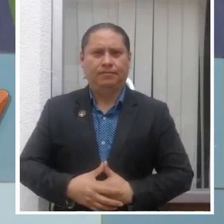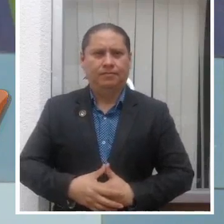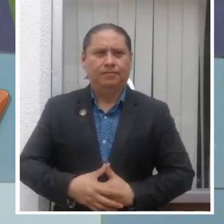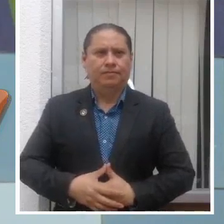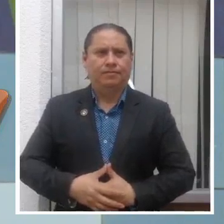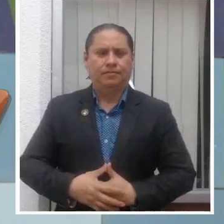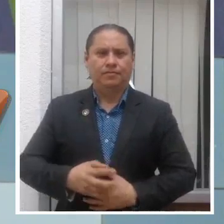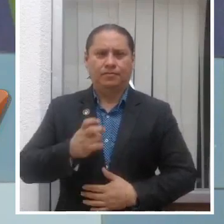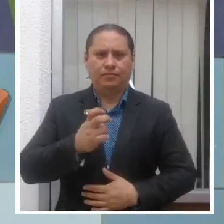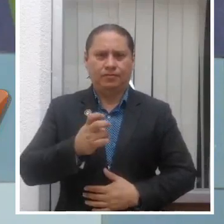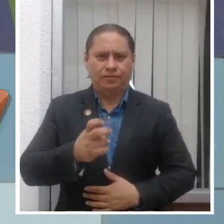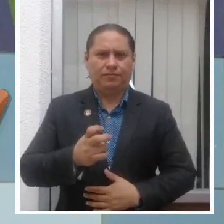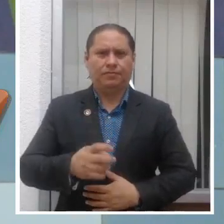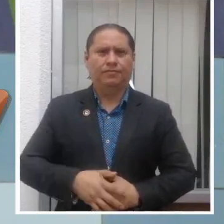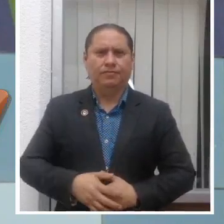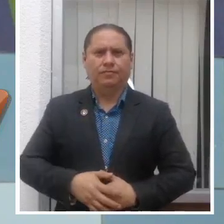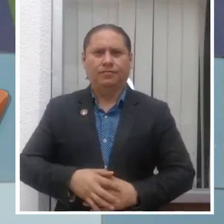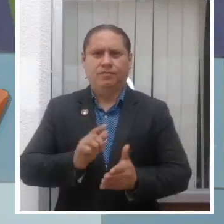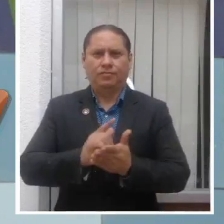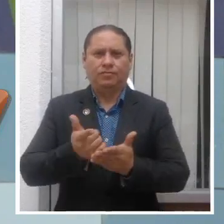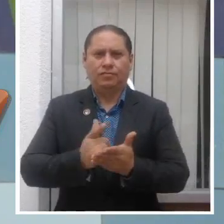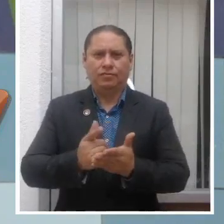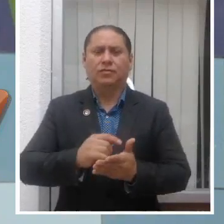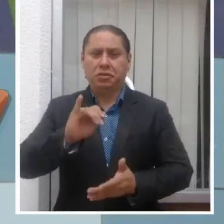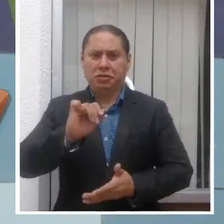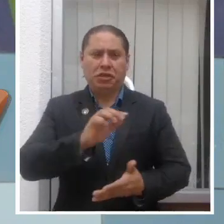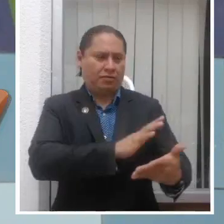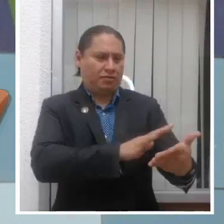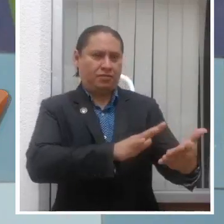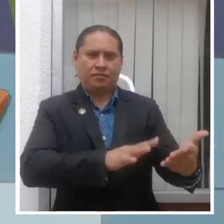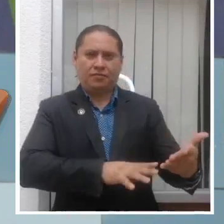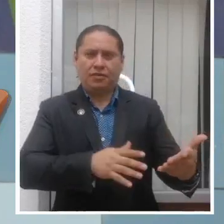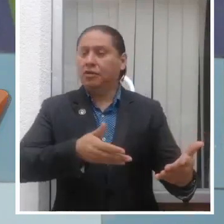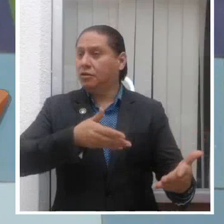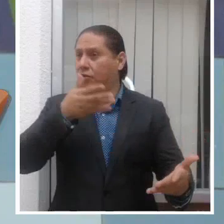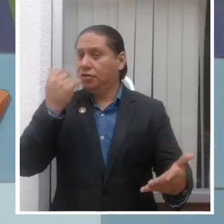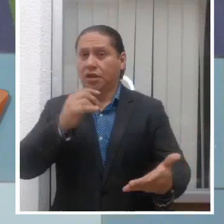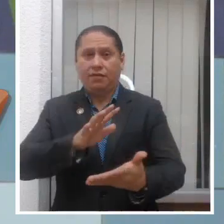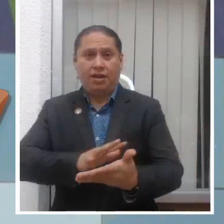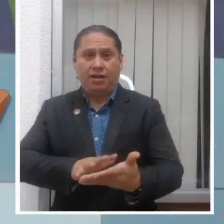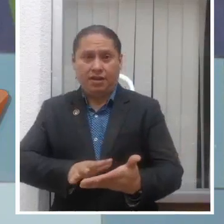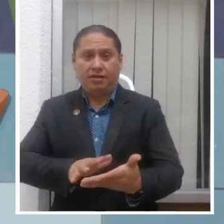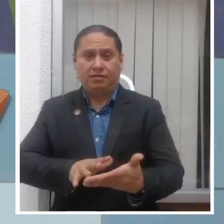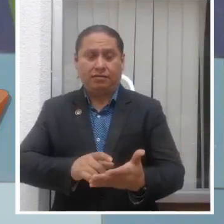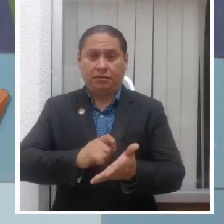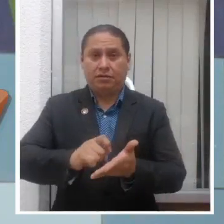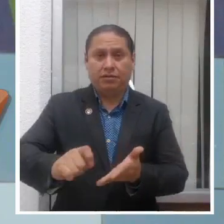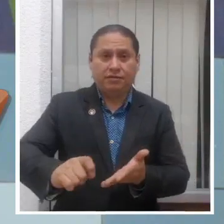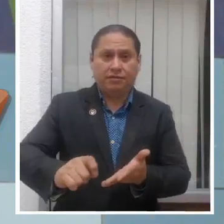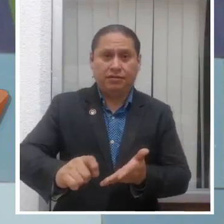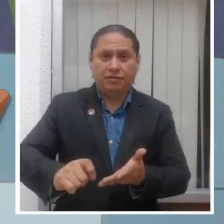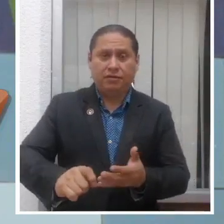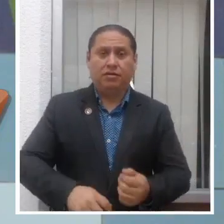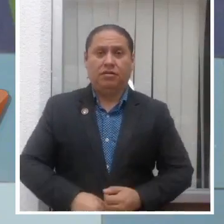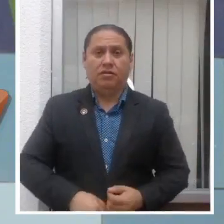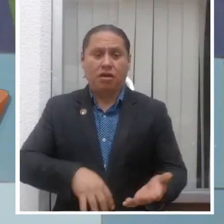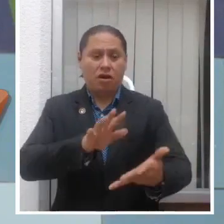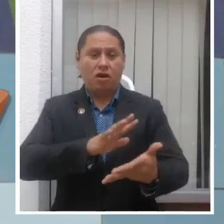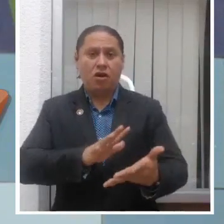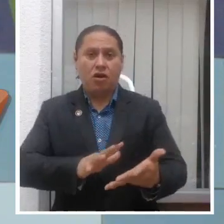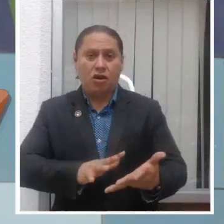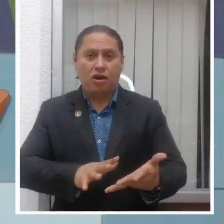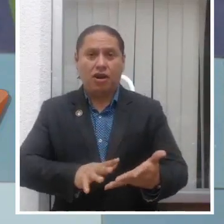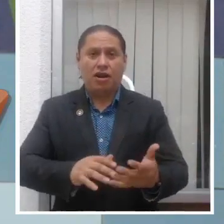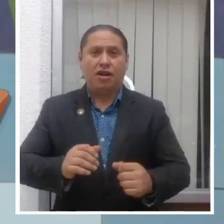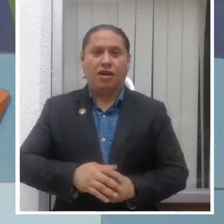Entonces, por eso mismo yo sé que mis libros me lo leen, porque los que no saben leer y escribir, lo leen por medio de